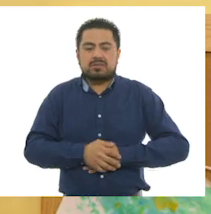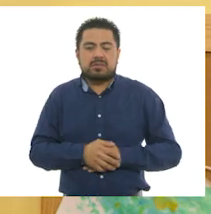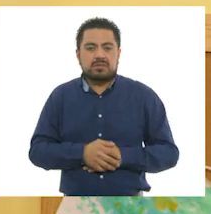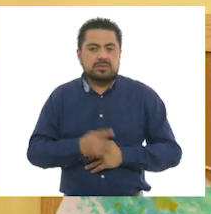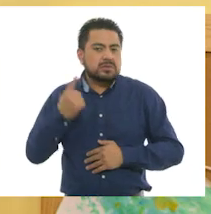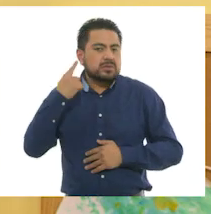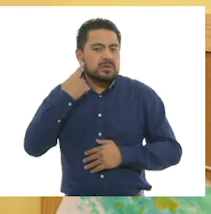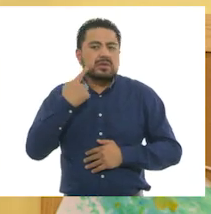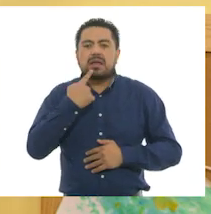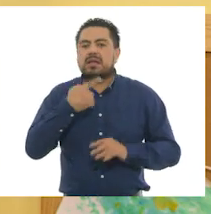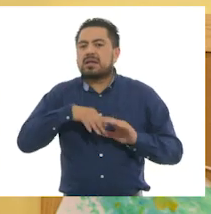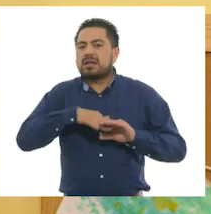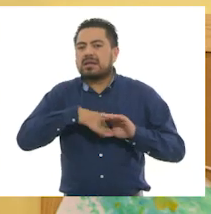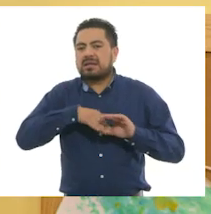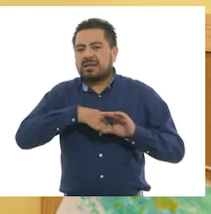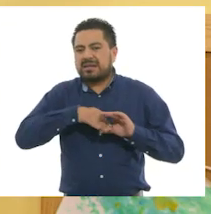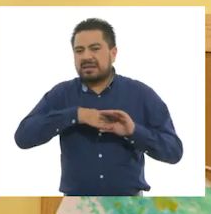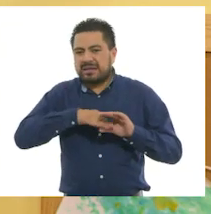sonar la lengua.